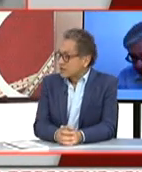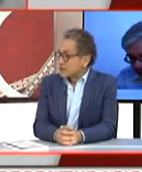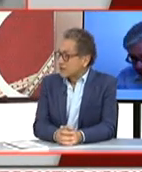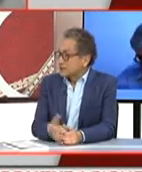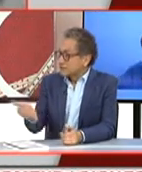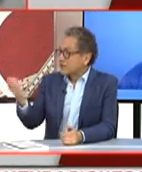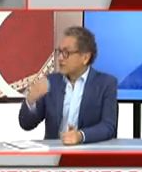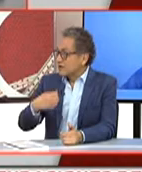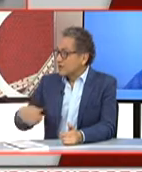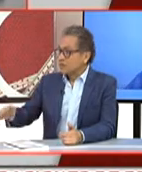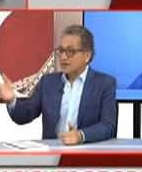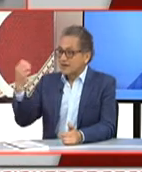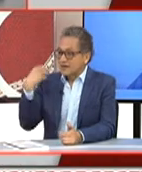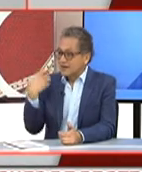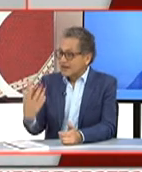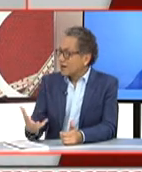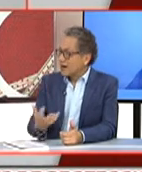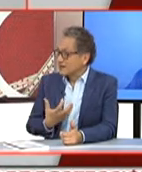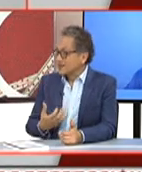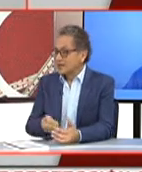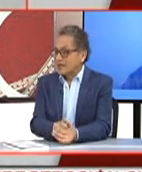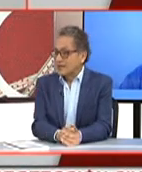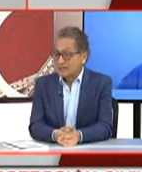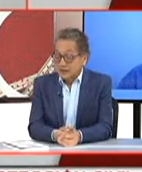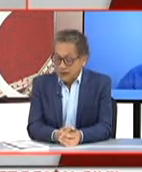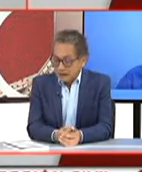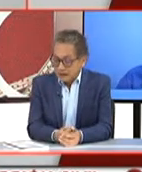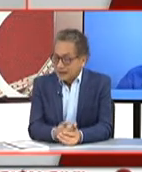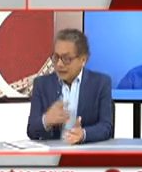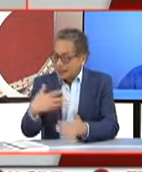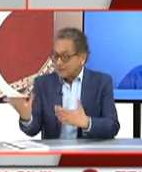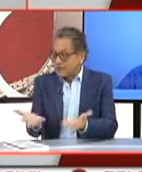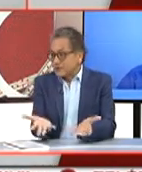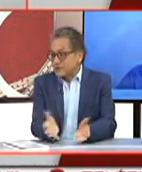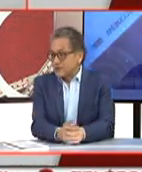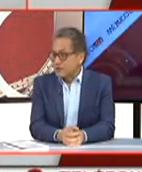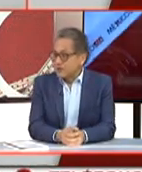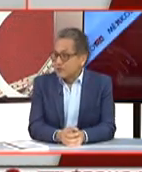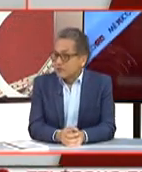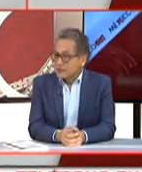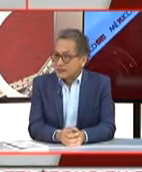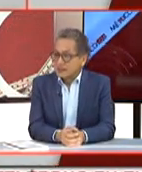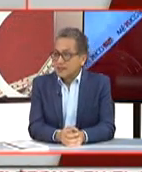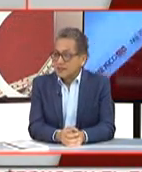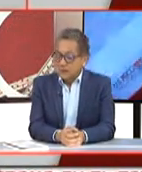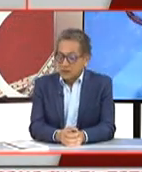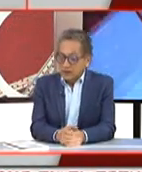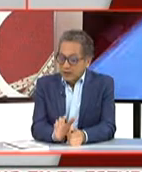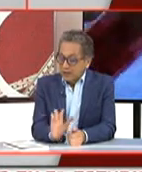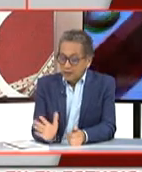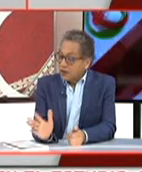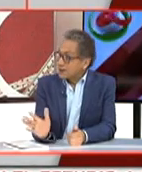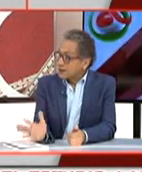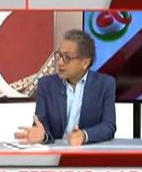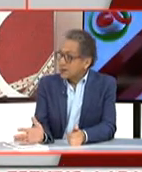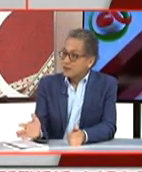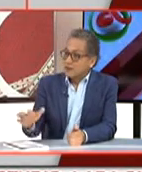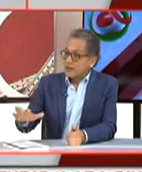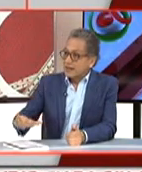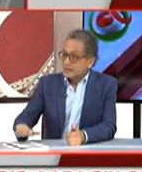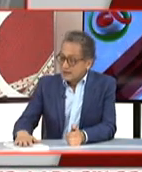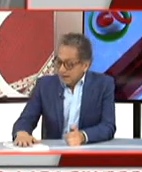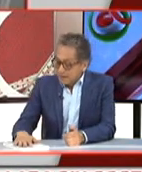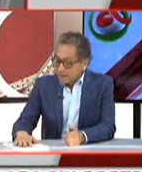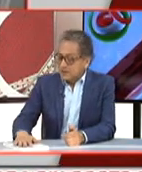era muy socrático, no te preguntaba por qué, qué imágenes se le quedan, etcétera. Le empezaba a comentar cosas y me dijo, le voy a comentar